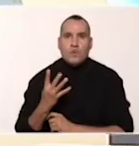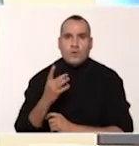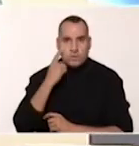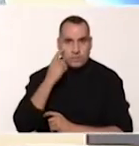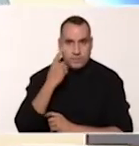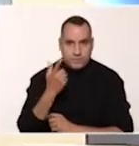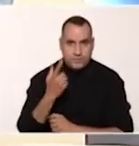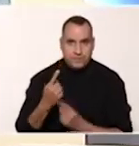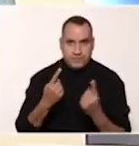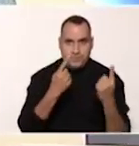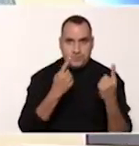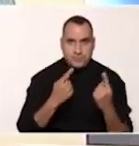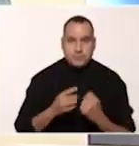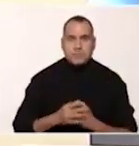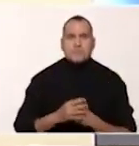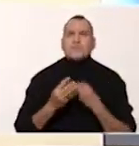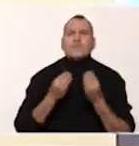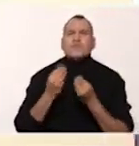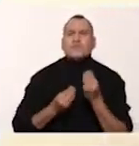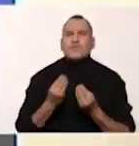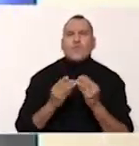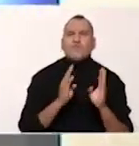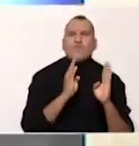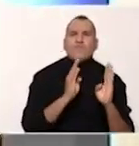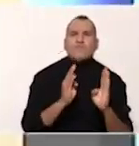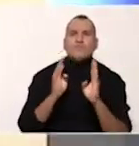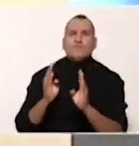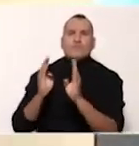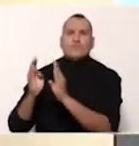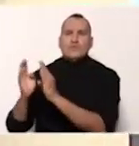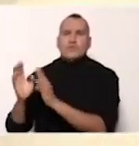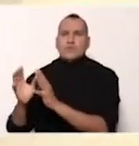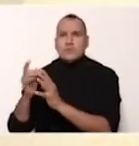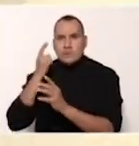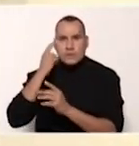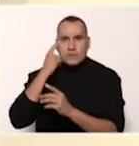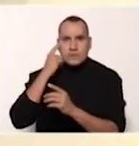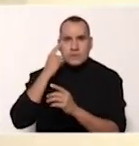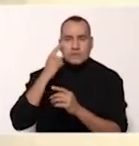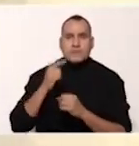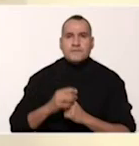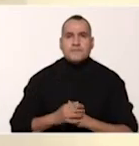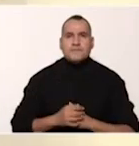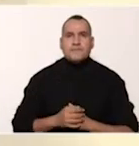ver cómo ordenar los polinomios.